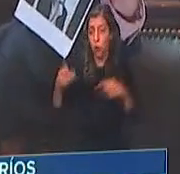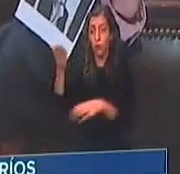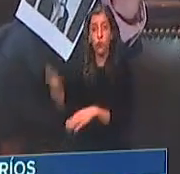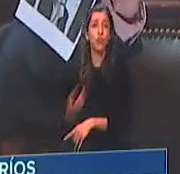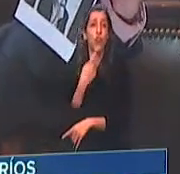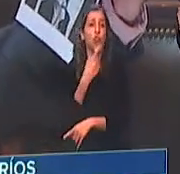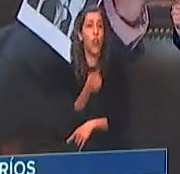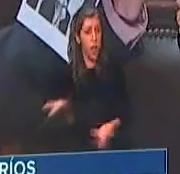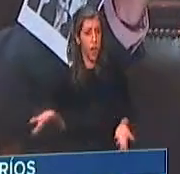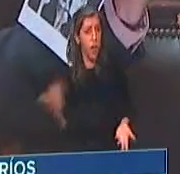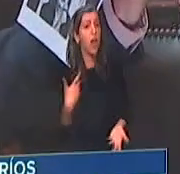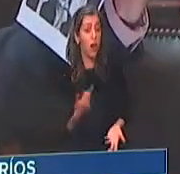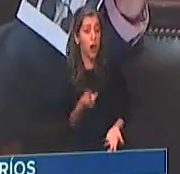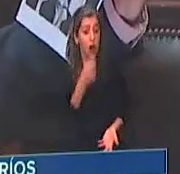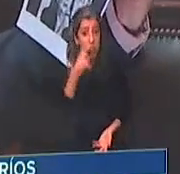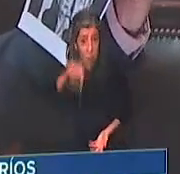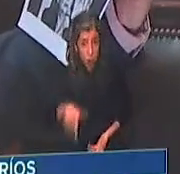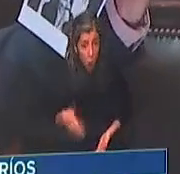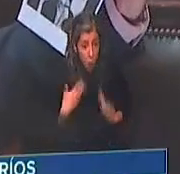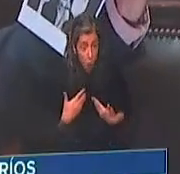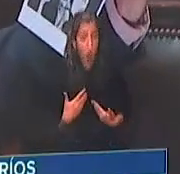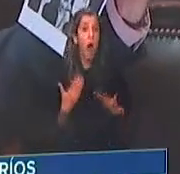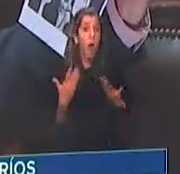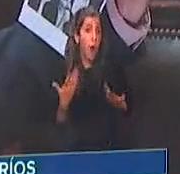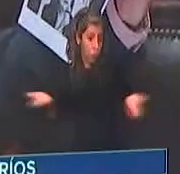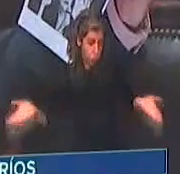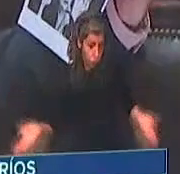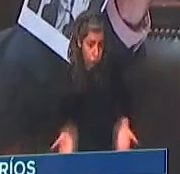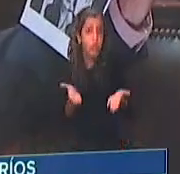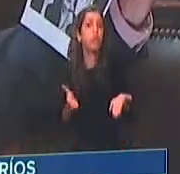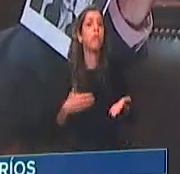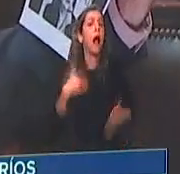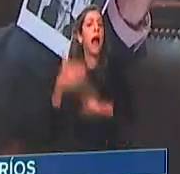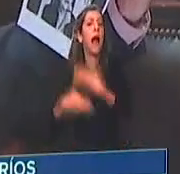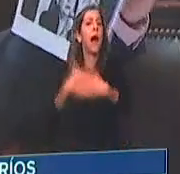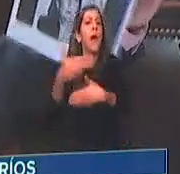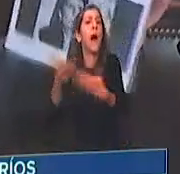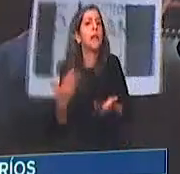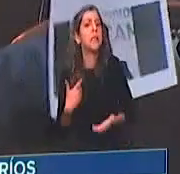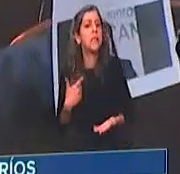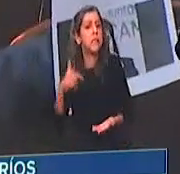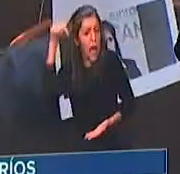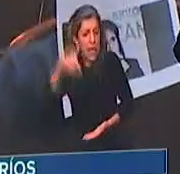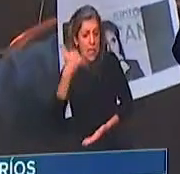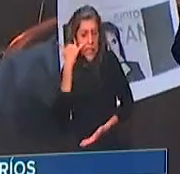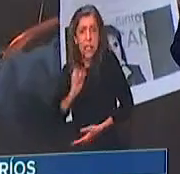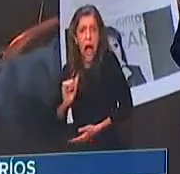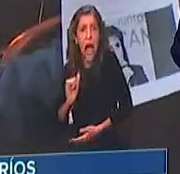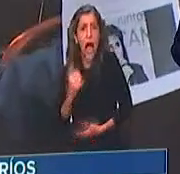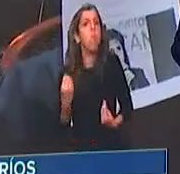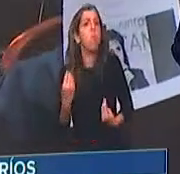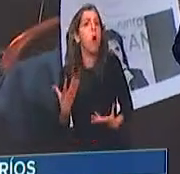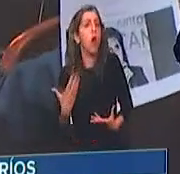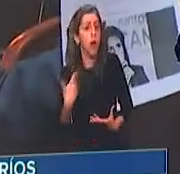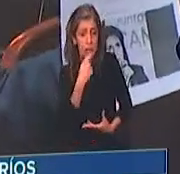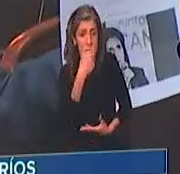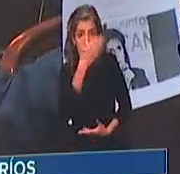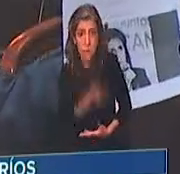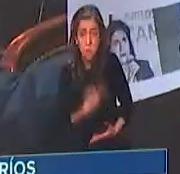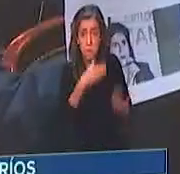representantes de la baña a la izquierda y a los libertarios de Miley apoyando este proyecto para que se elimine ganancias de los